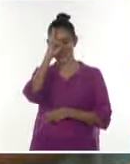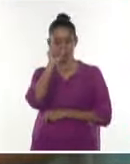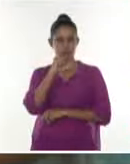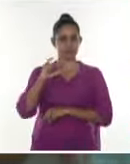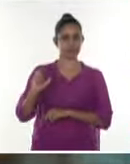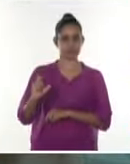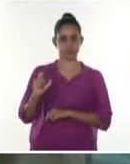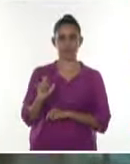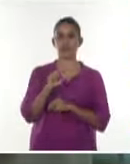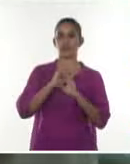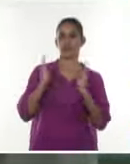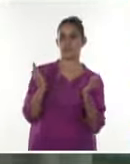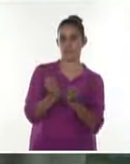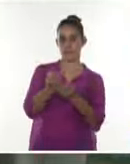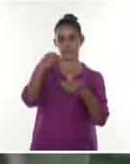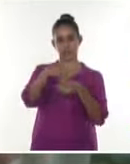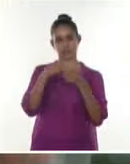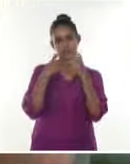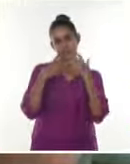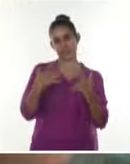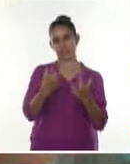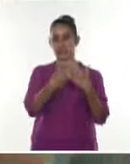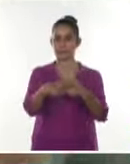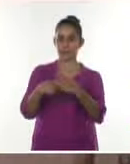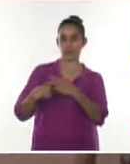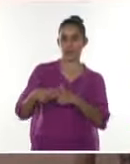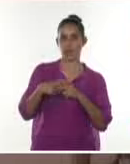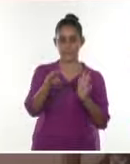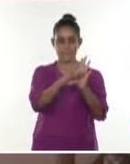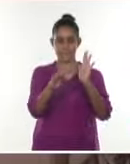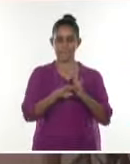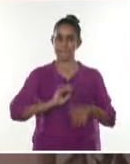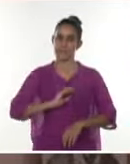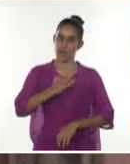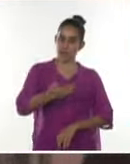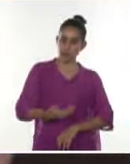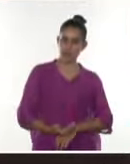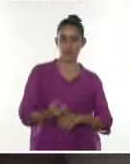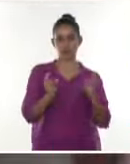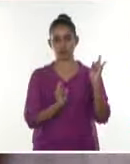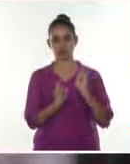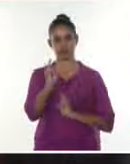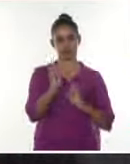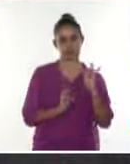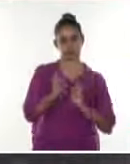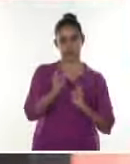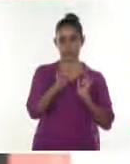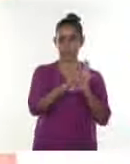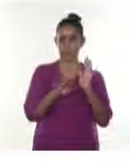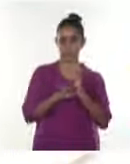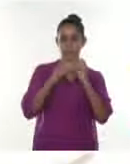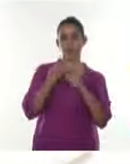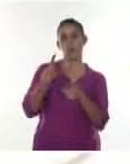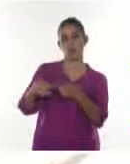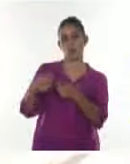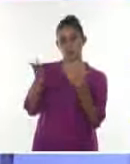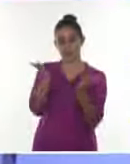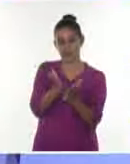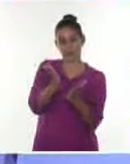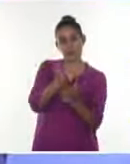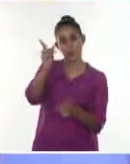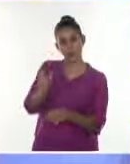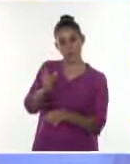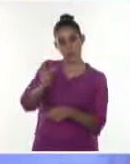la estrategia para mejorar los resultados del programa materno-infantil, con los estudiantes y maestros de la escuela primaria José Tey acerca